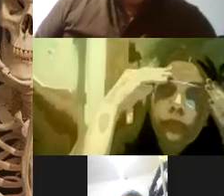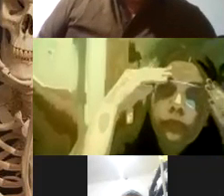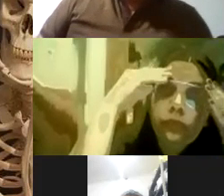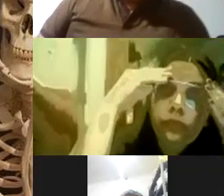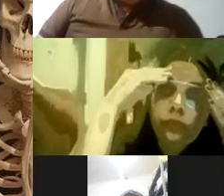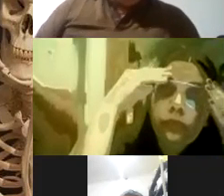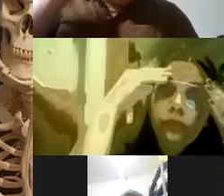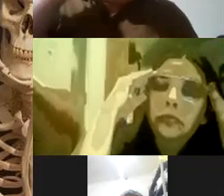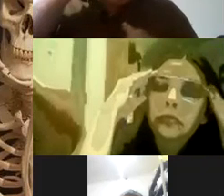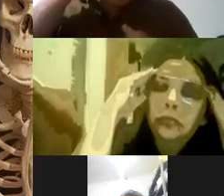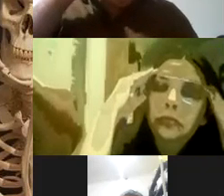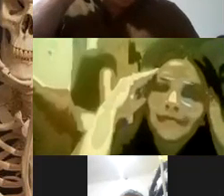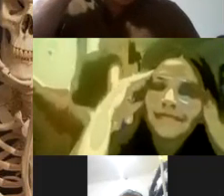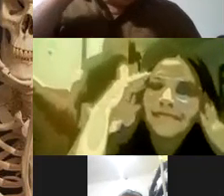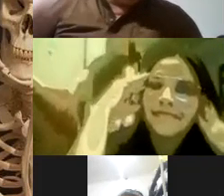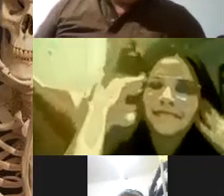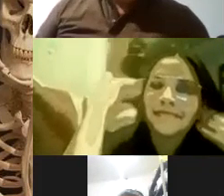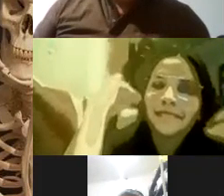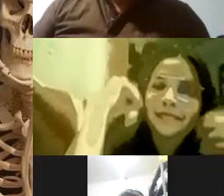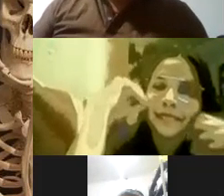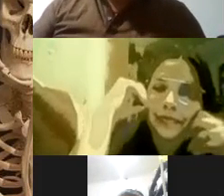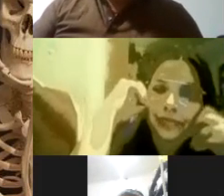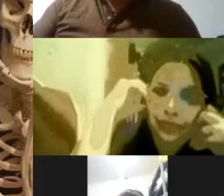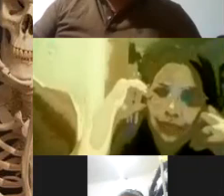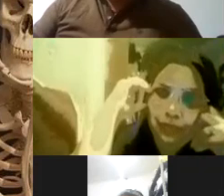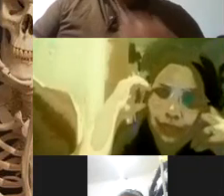¿Qué tan difícil es lo que les pregunté?